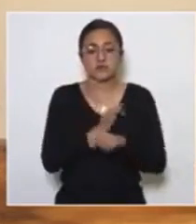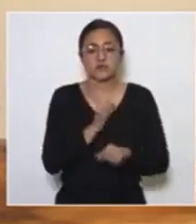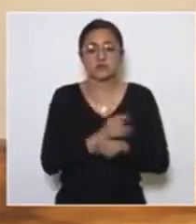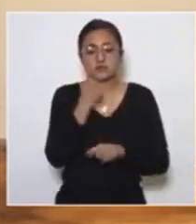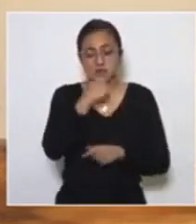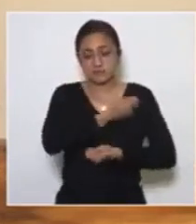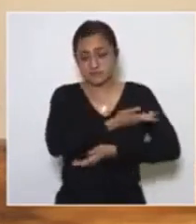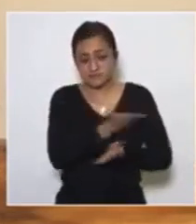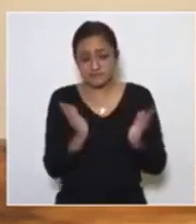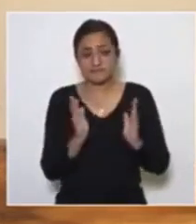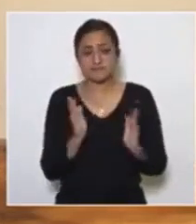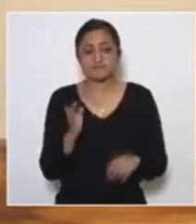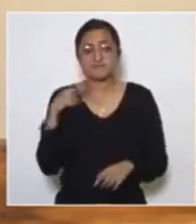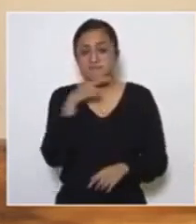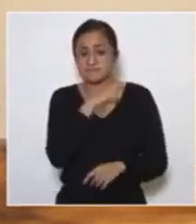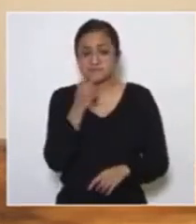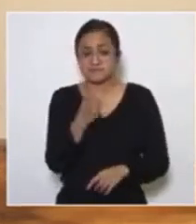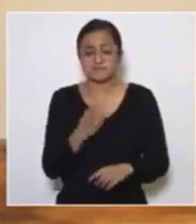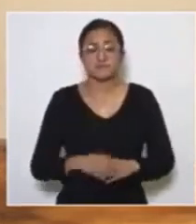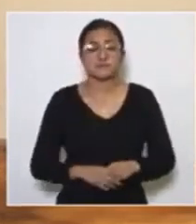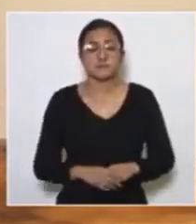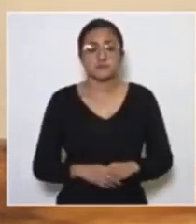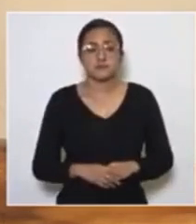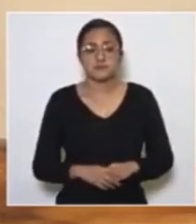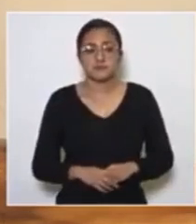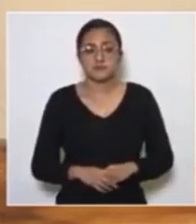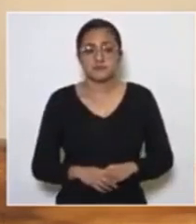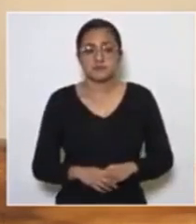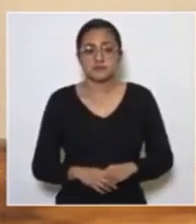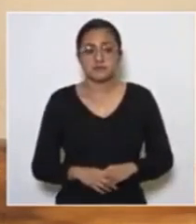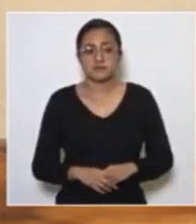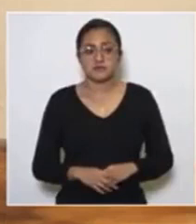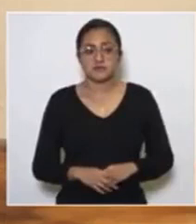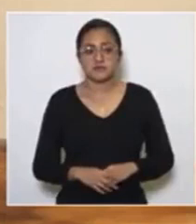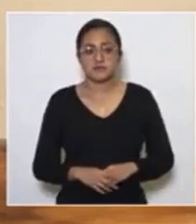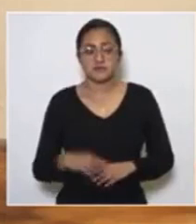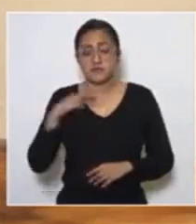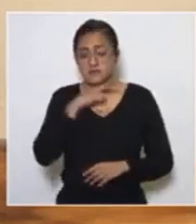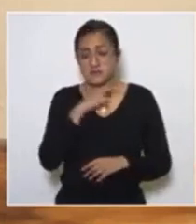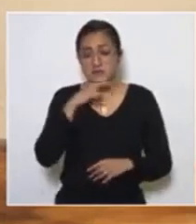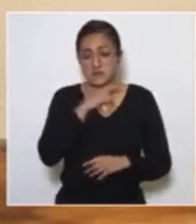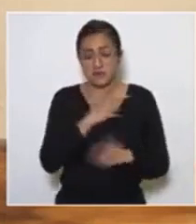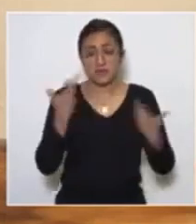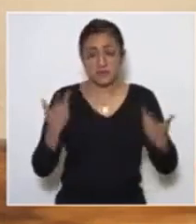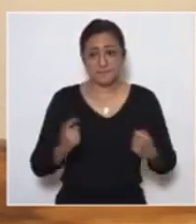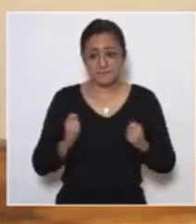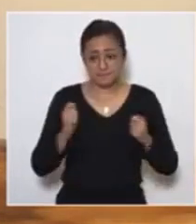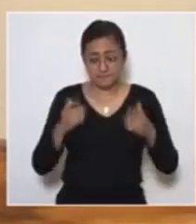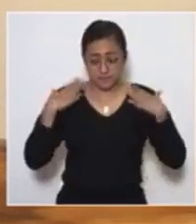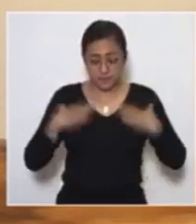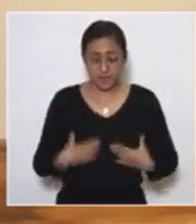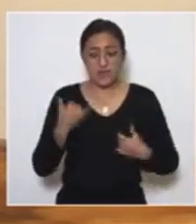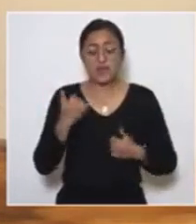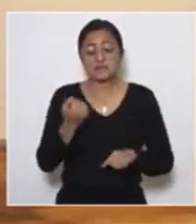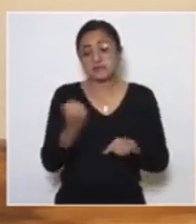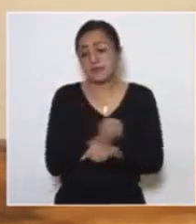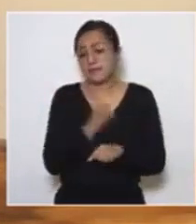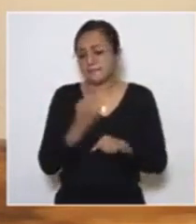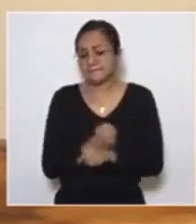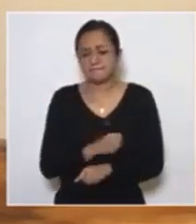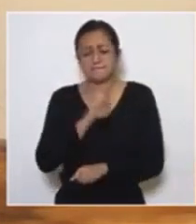poder dotarlos pronto, muy pronto, ¿sí? Uniformes y zapatos de la mejor